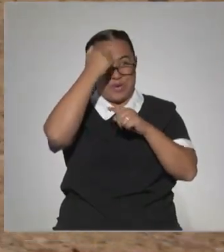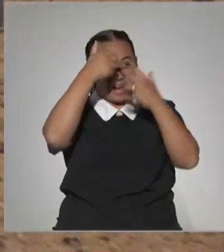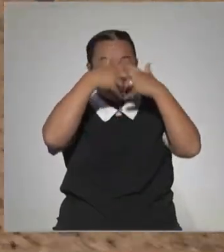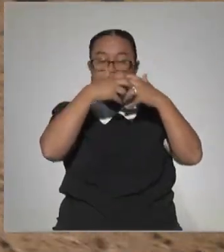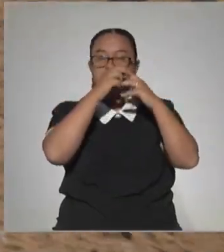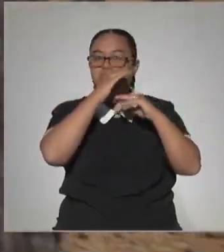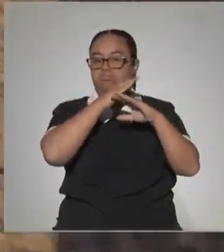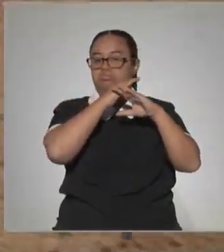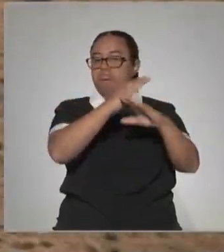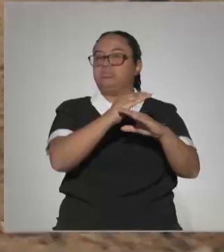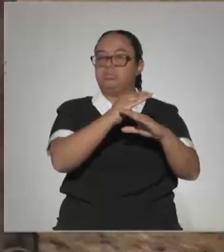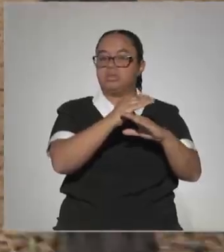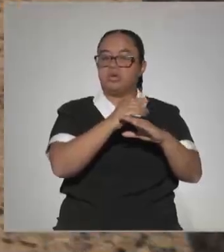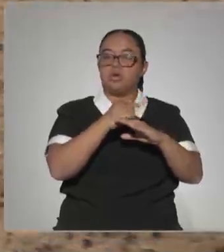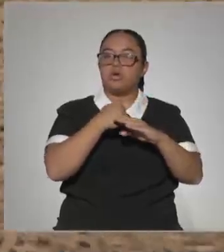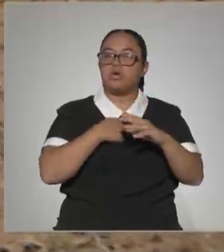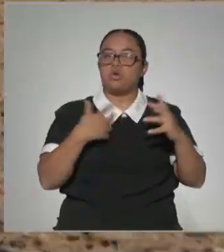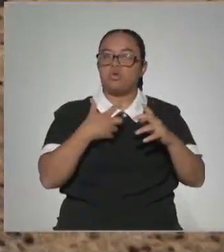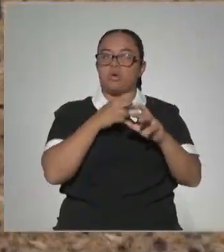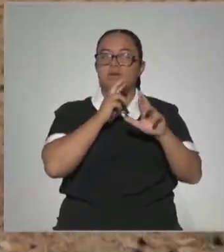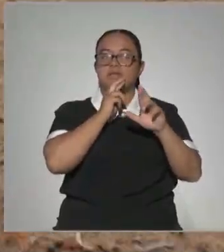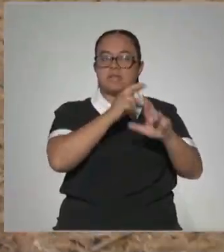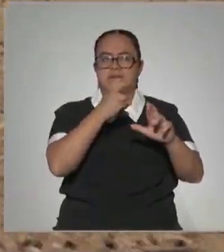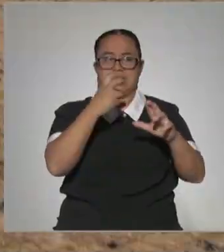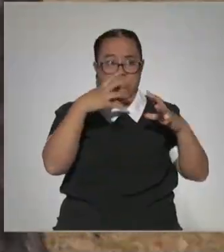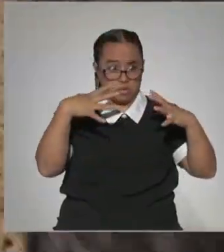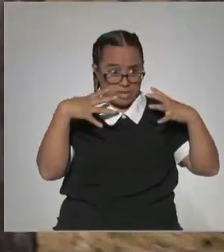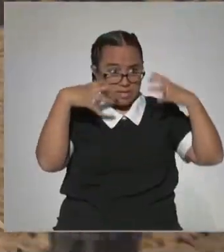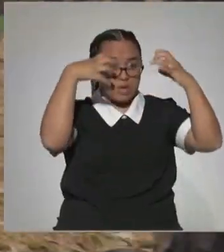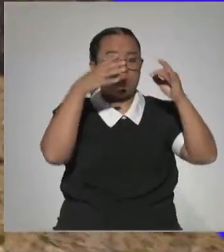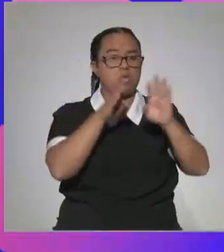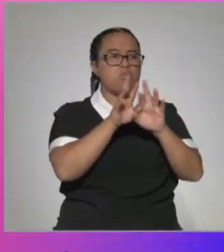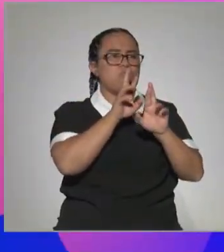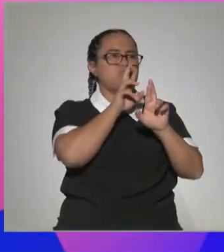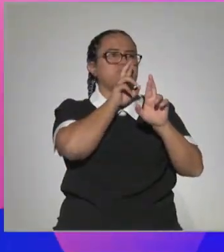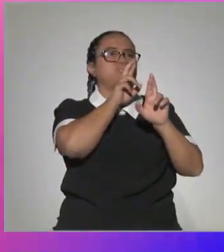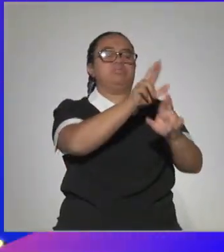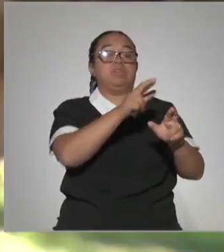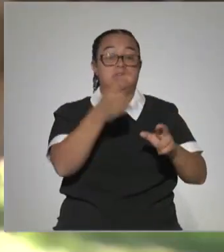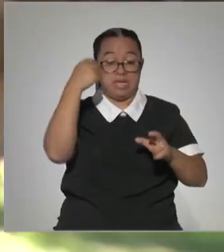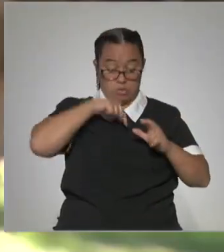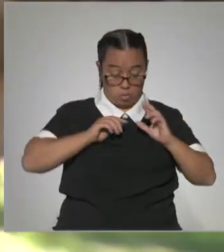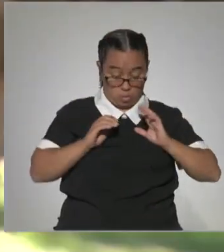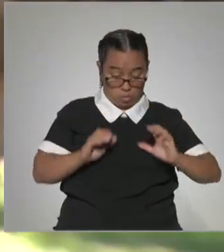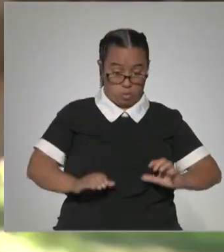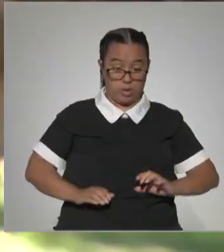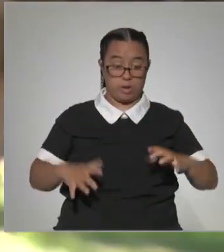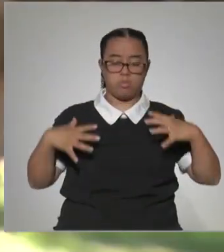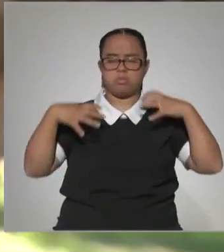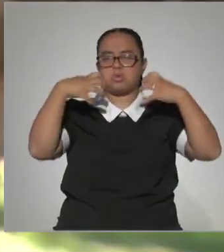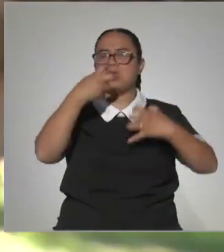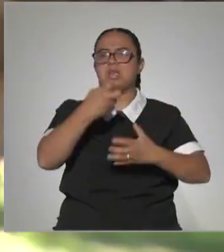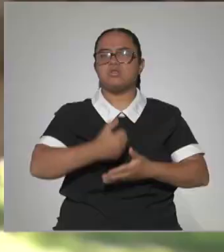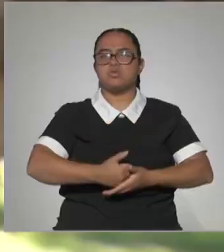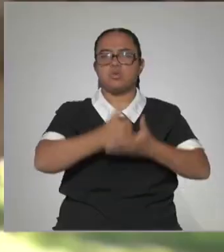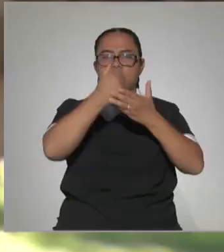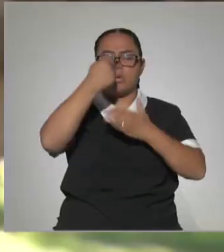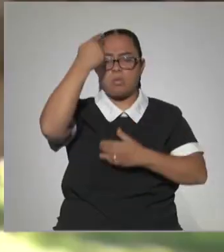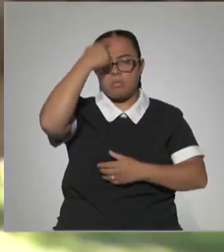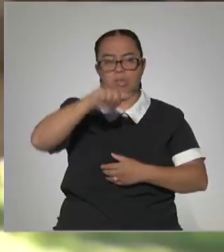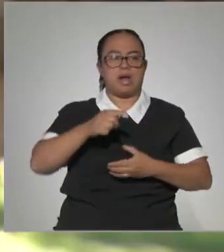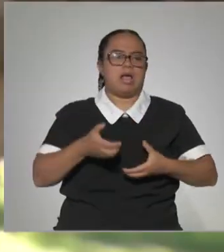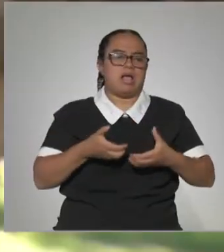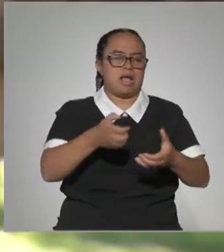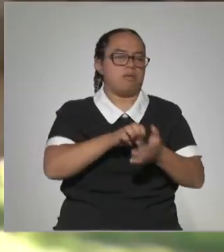decir, tenemos que responder ante un estresor. Esta reacción de estrés que tiene el cuerpo seguramente nos servirá para cruzar una